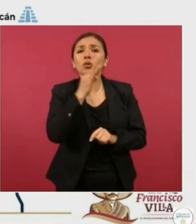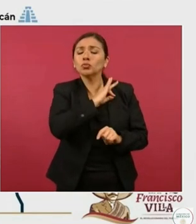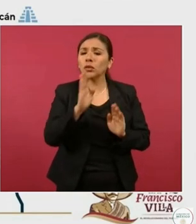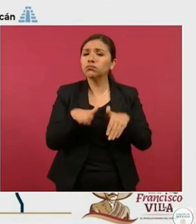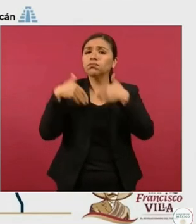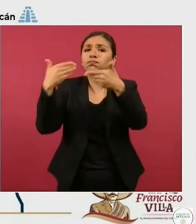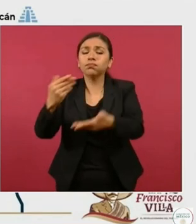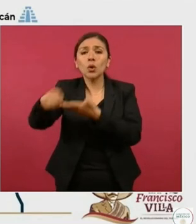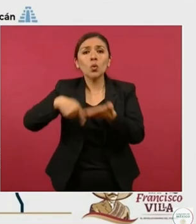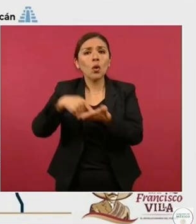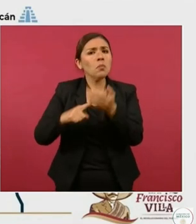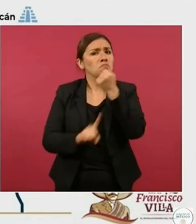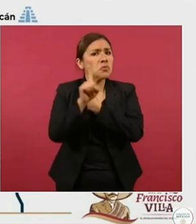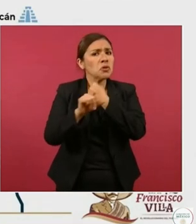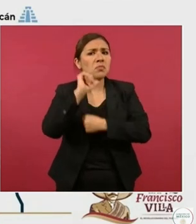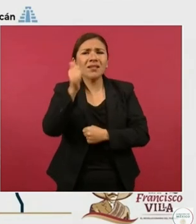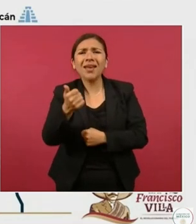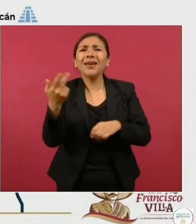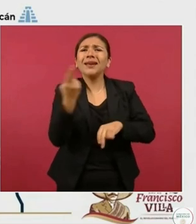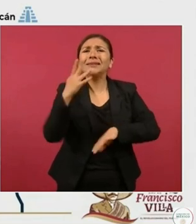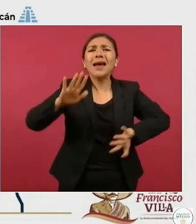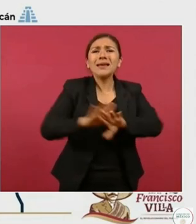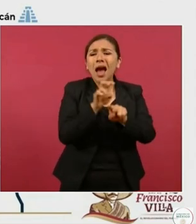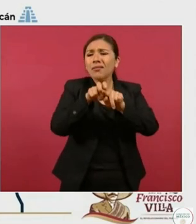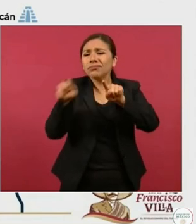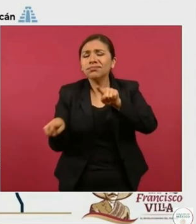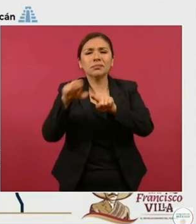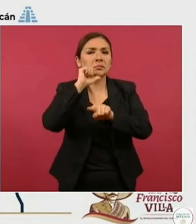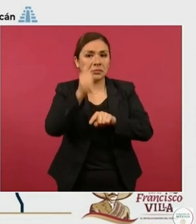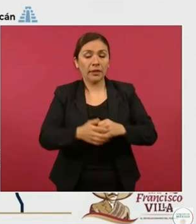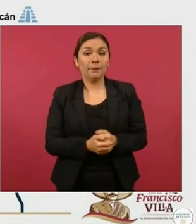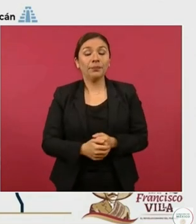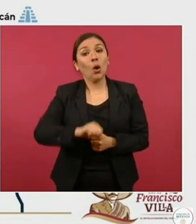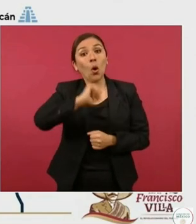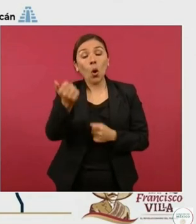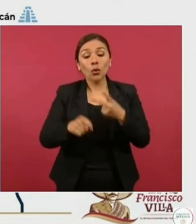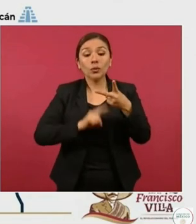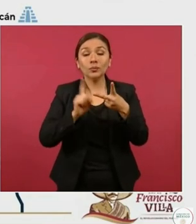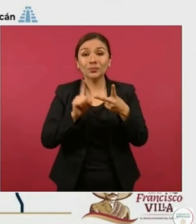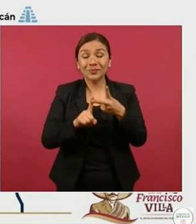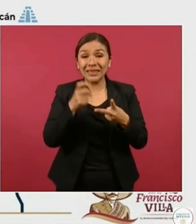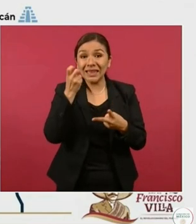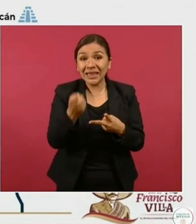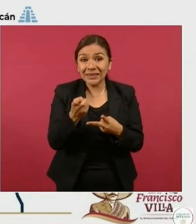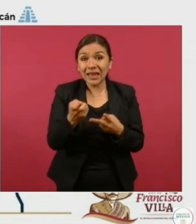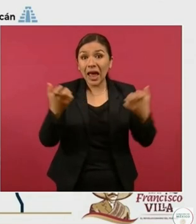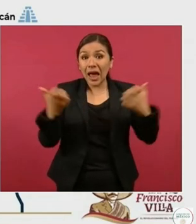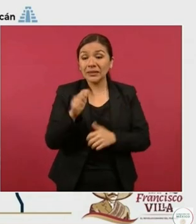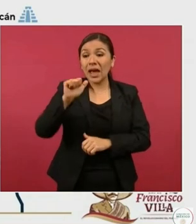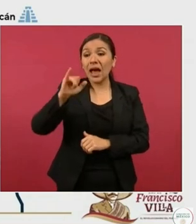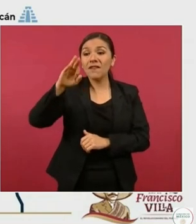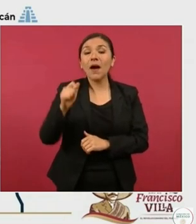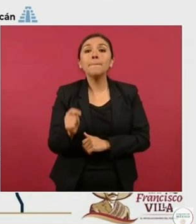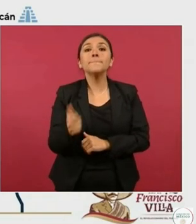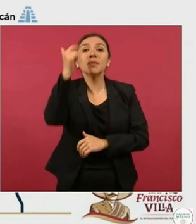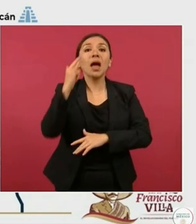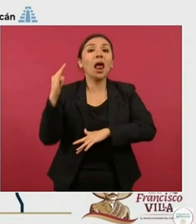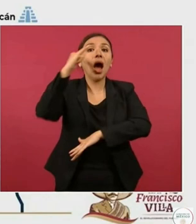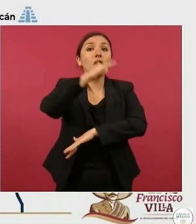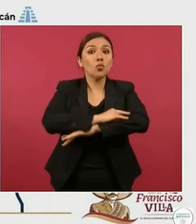en ese tiempo sin ningún transbordo. El segundo aspecto a destacar, que este sería el AIFA sería el primer